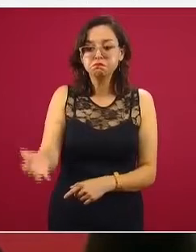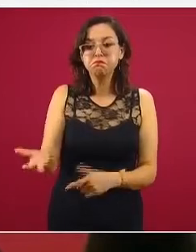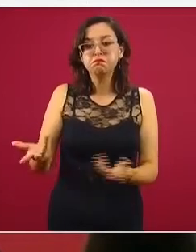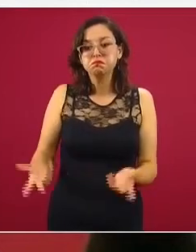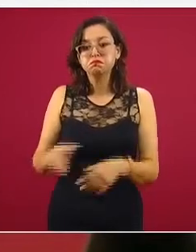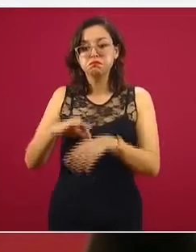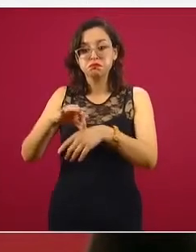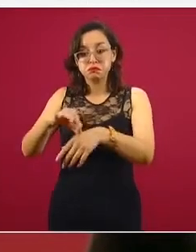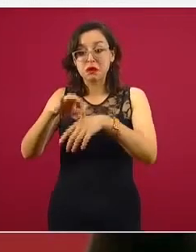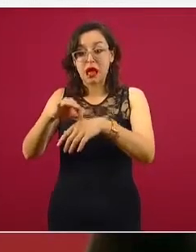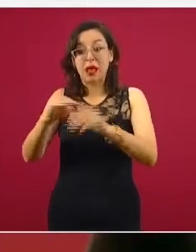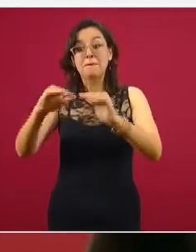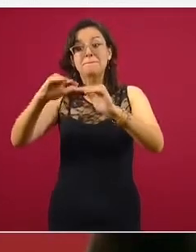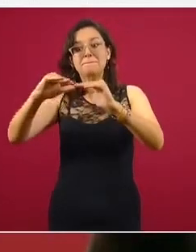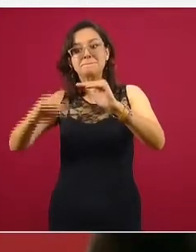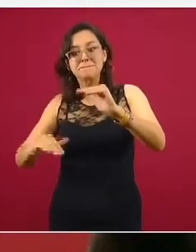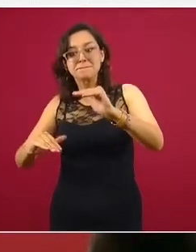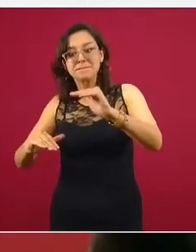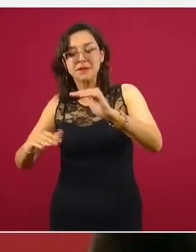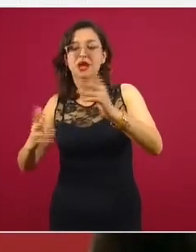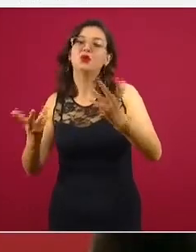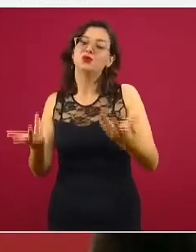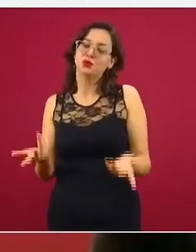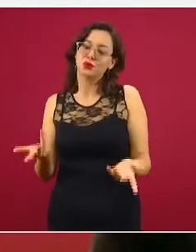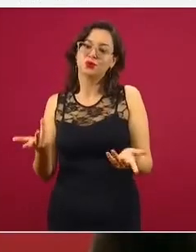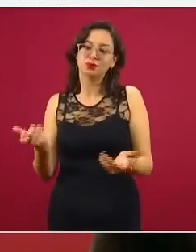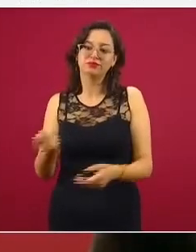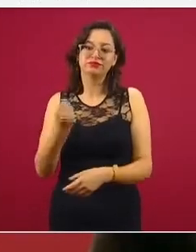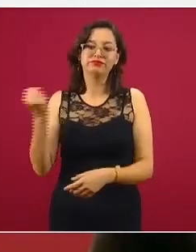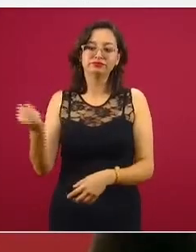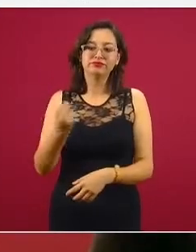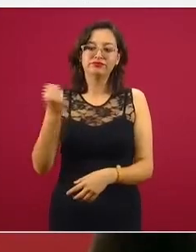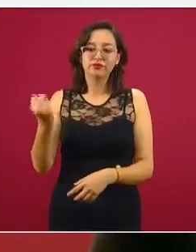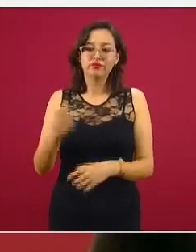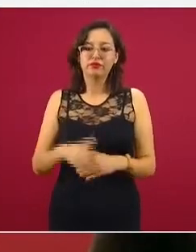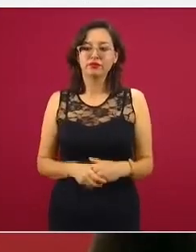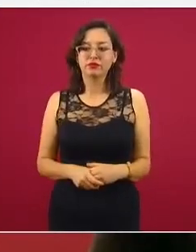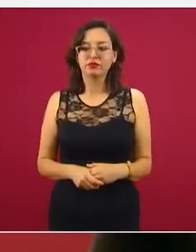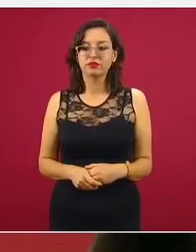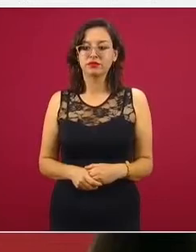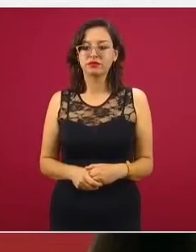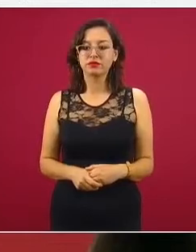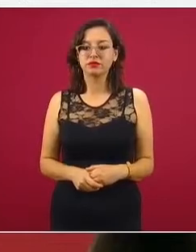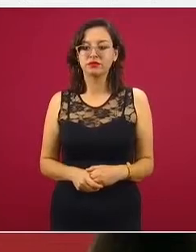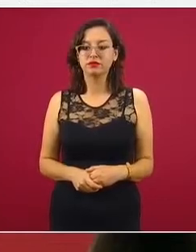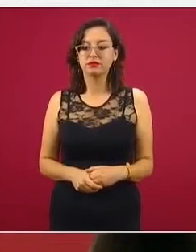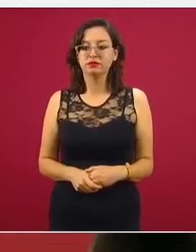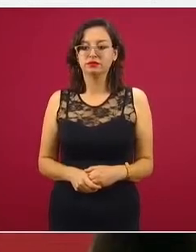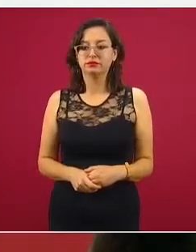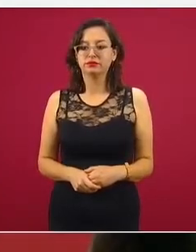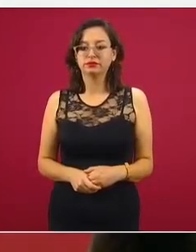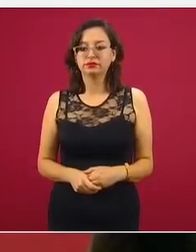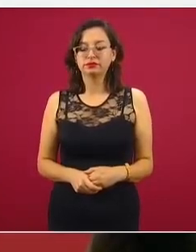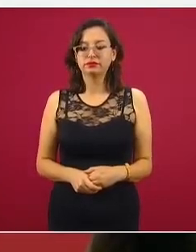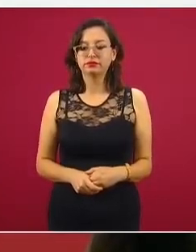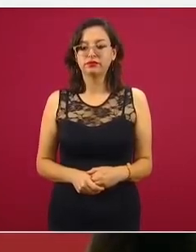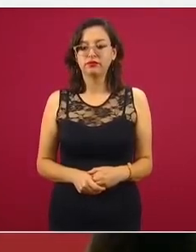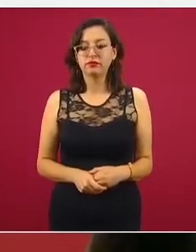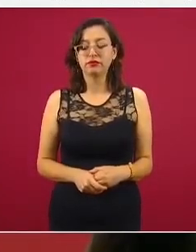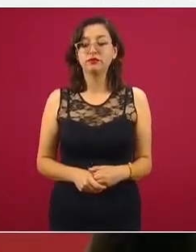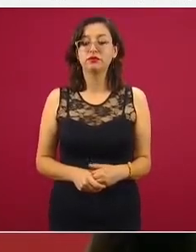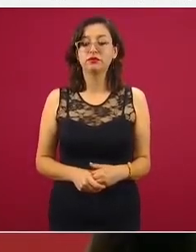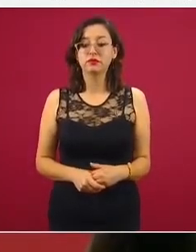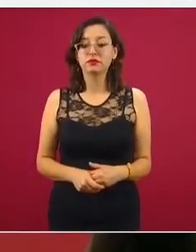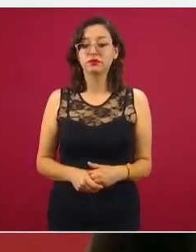realidad está por debajo de la predicción media. Si pintáramos para cada una de las proporciones de